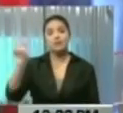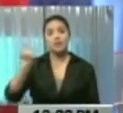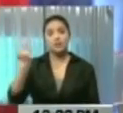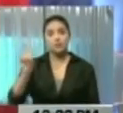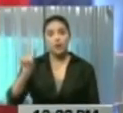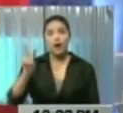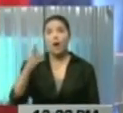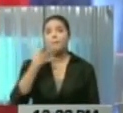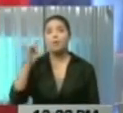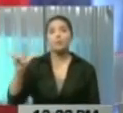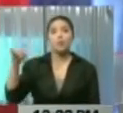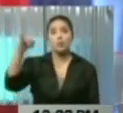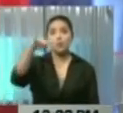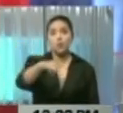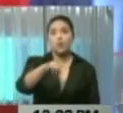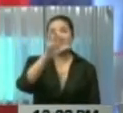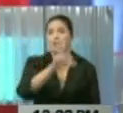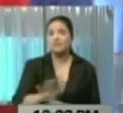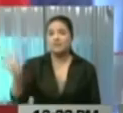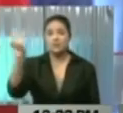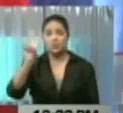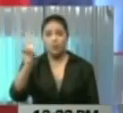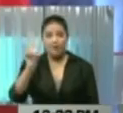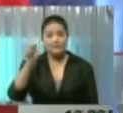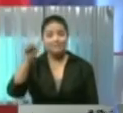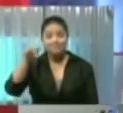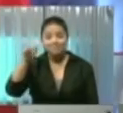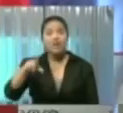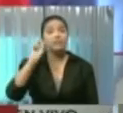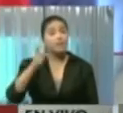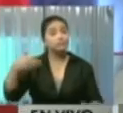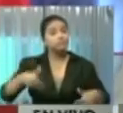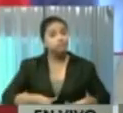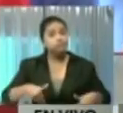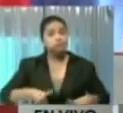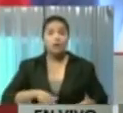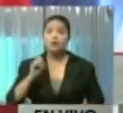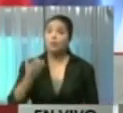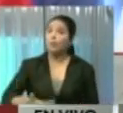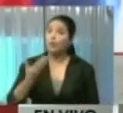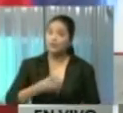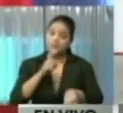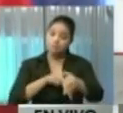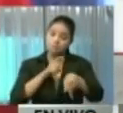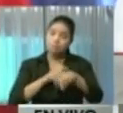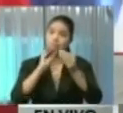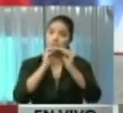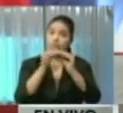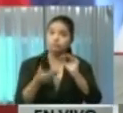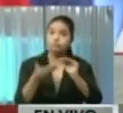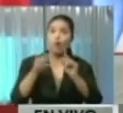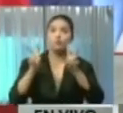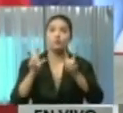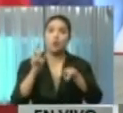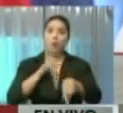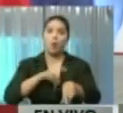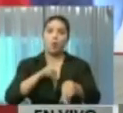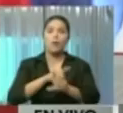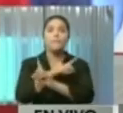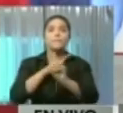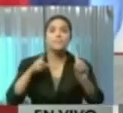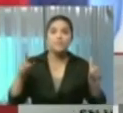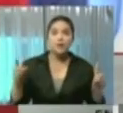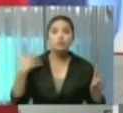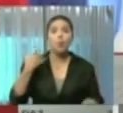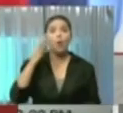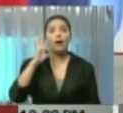las líneas aéreas nacionales, sobre todo, deben hacer un esfuerzo importante en ajustar a los nuevos horarios. Sin embargo, desde el